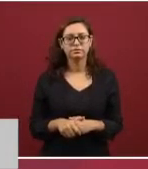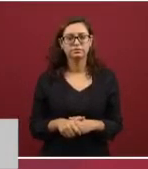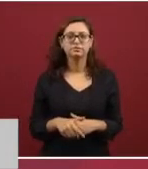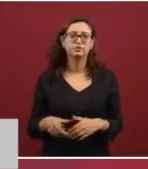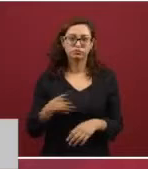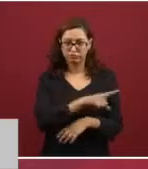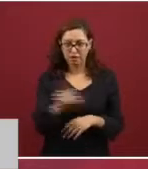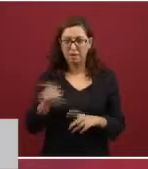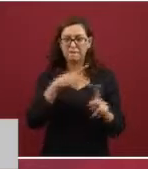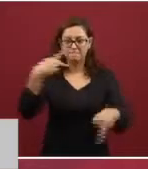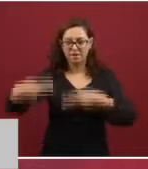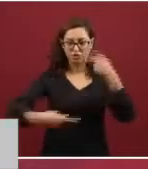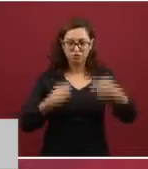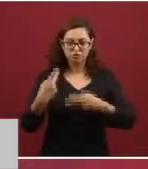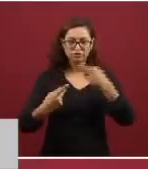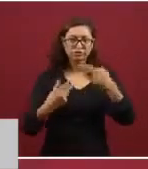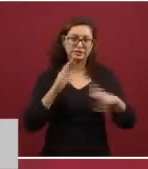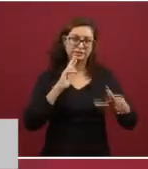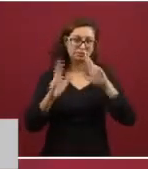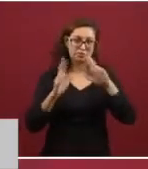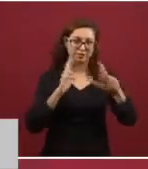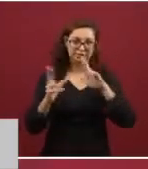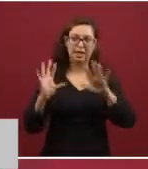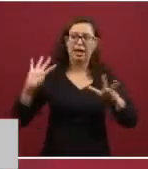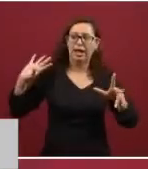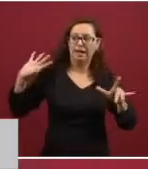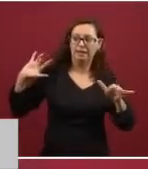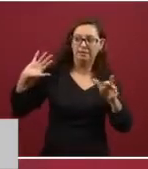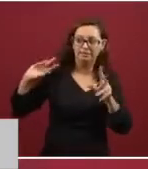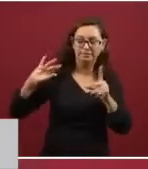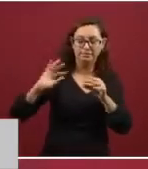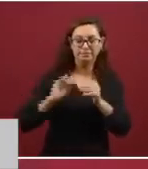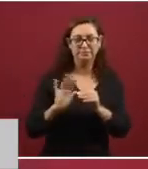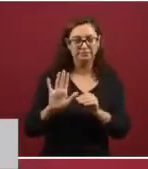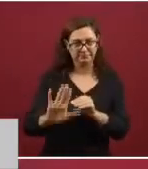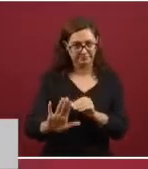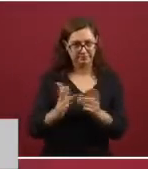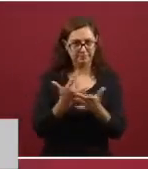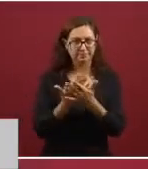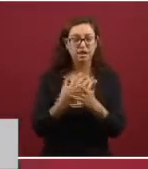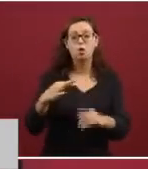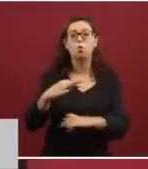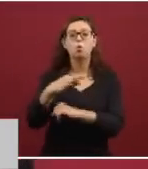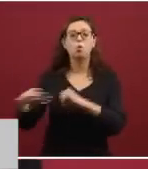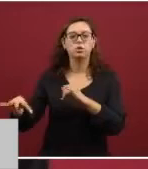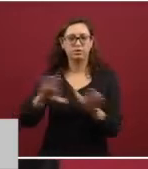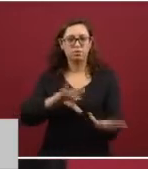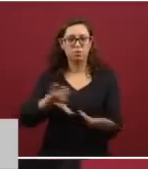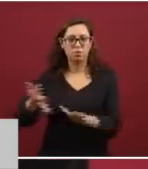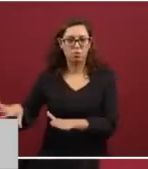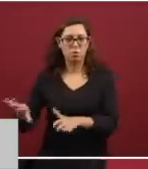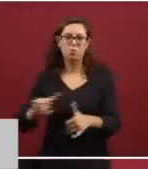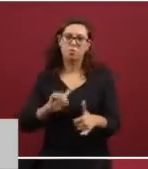Ahora es posible hacer señalamientos a un periodista, a un funcionario, incluso al presidente de la República.